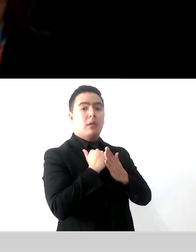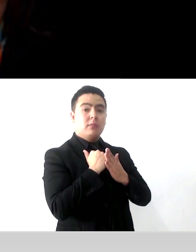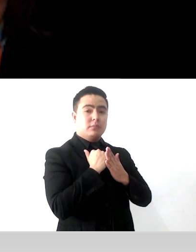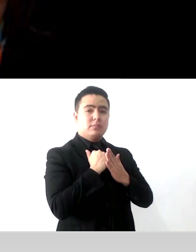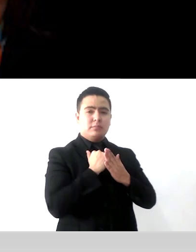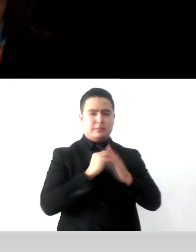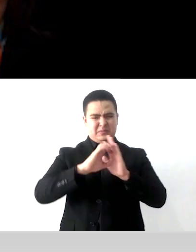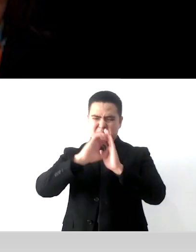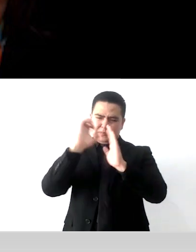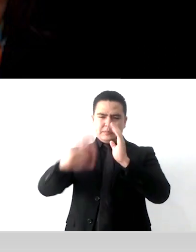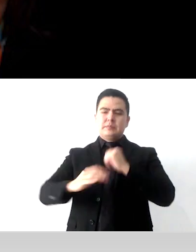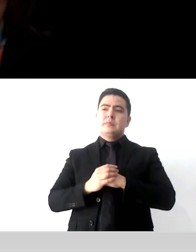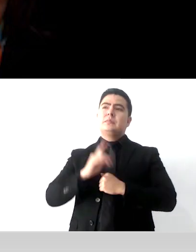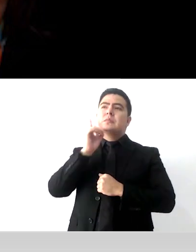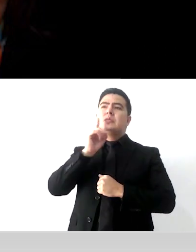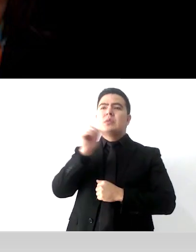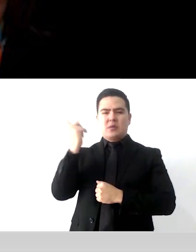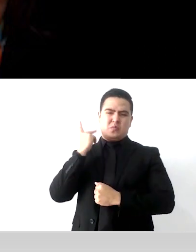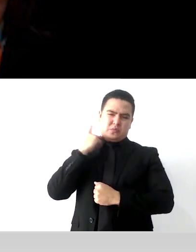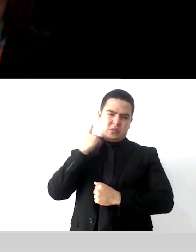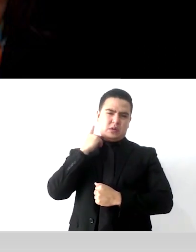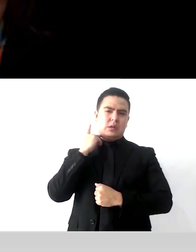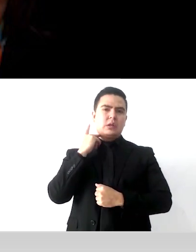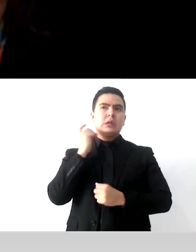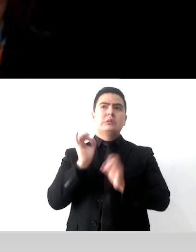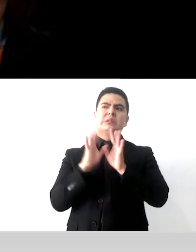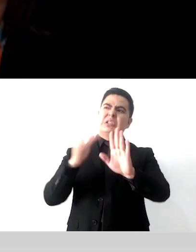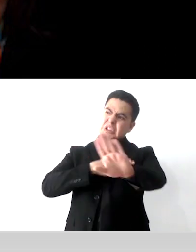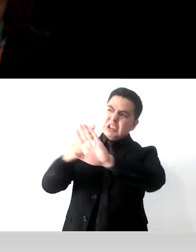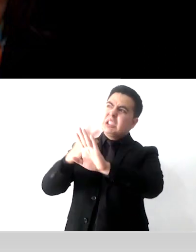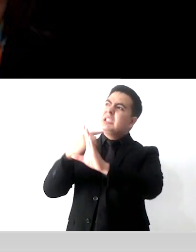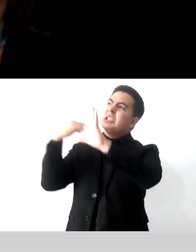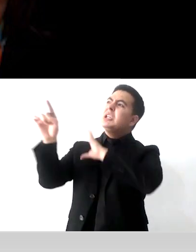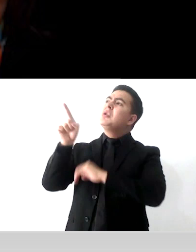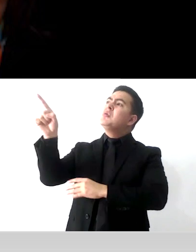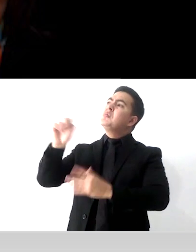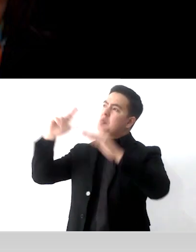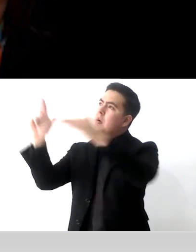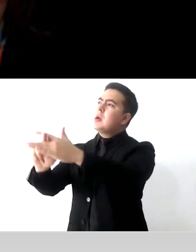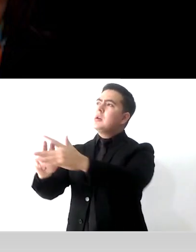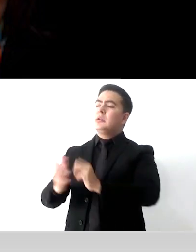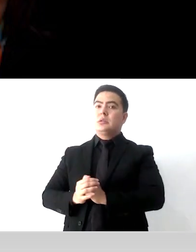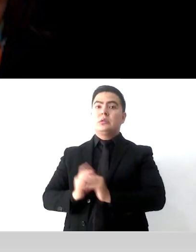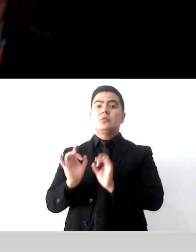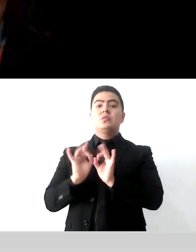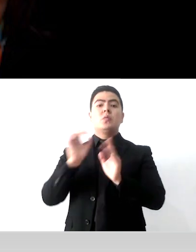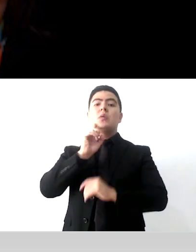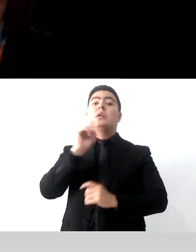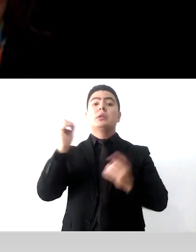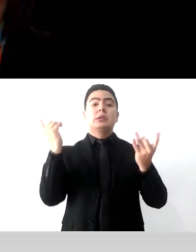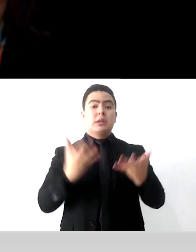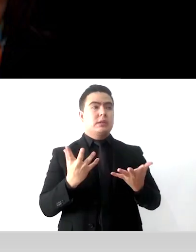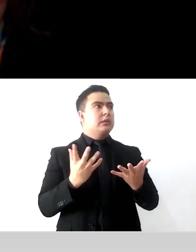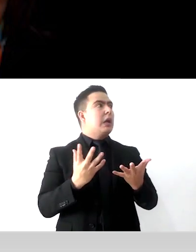una campaña, va ante la autoridad penal o ante la autoridad administrativa. Evidentemente, lo primero que hay que hacer es,